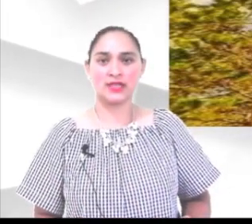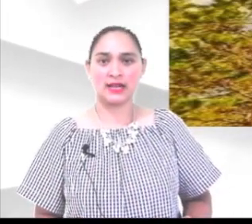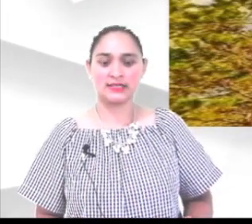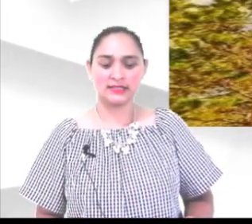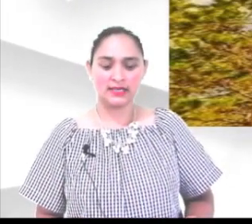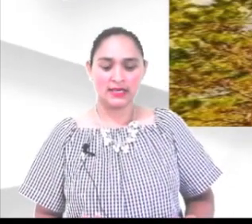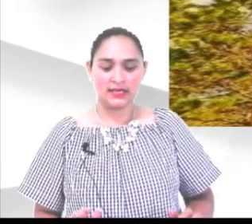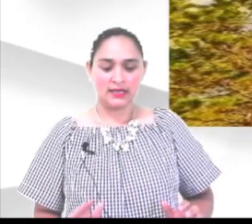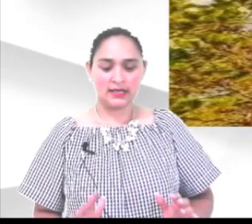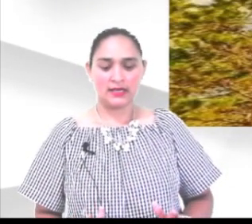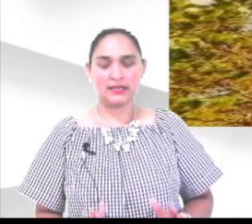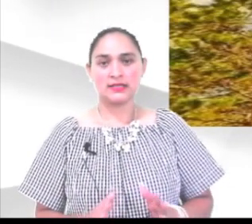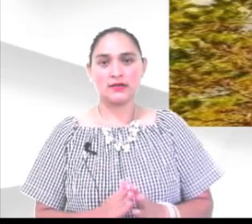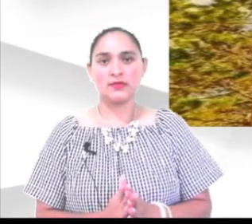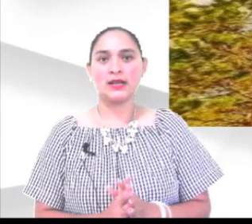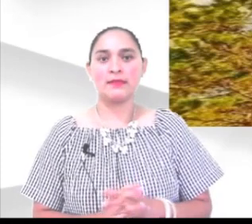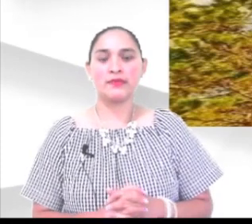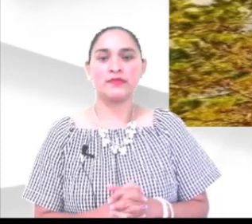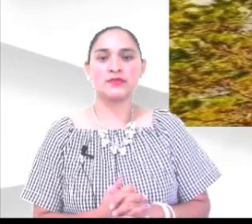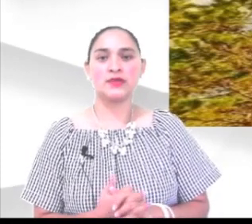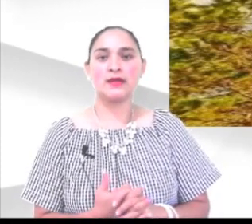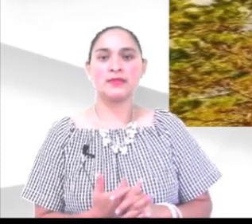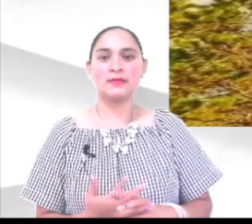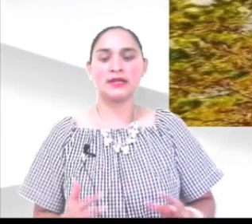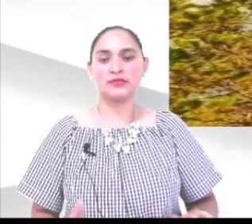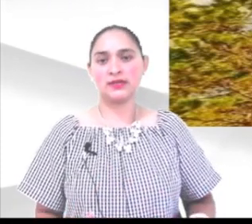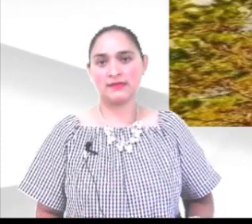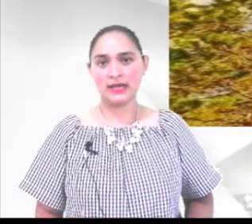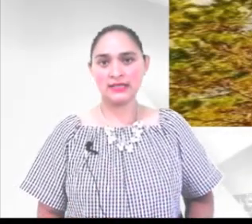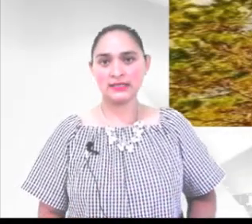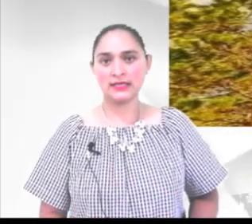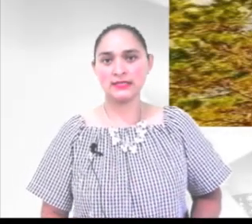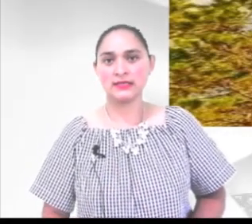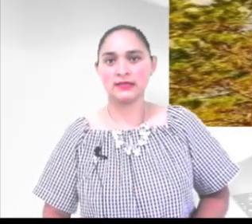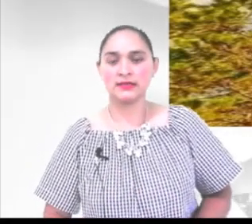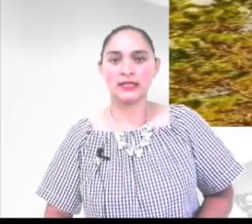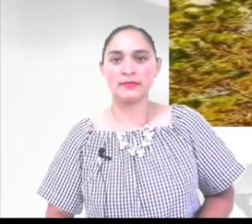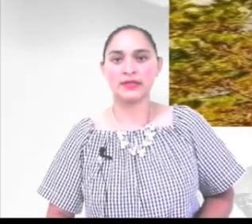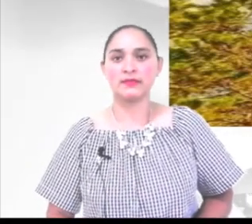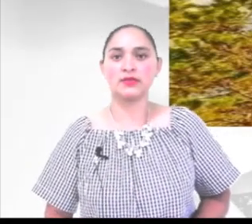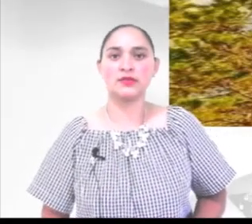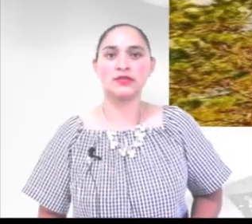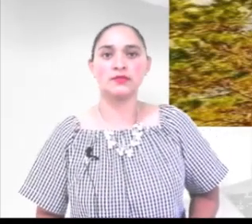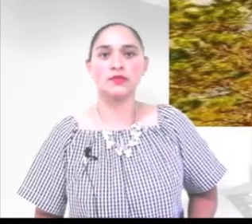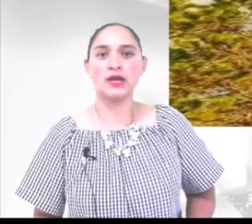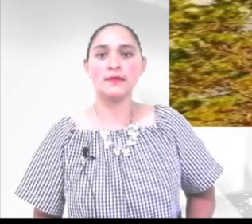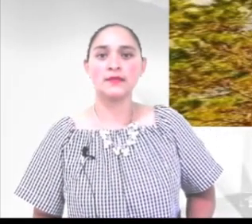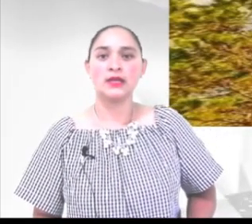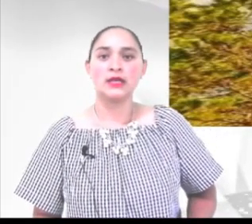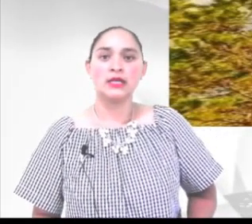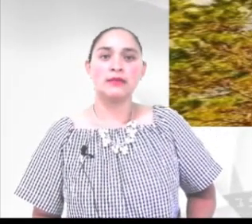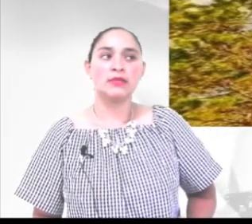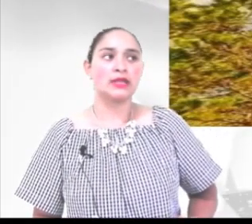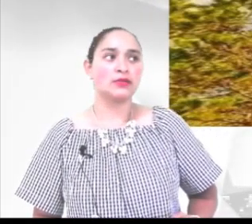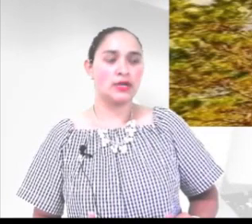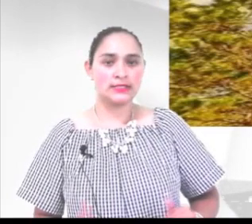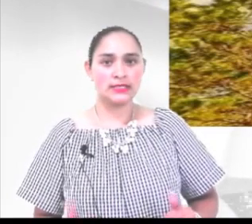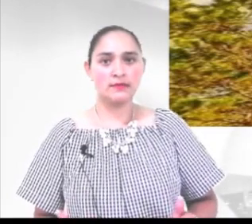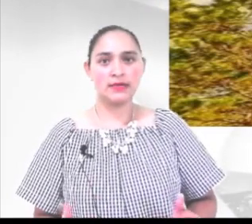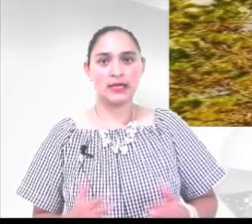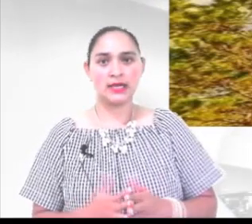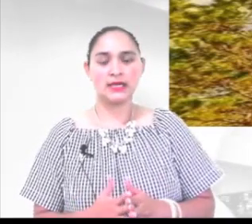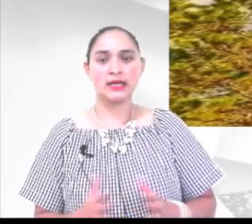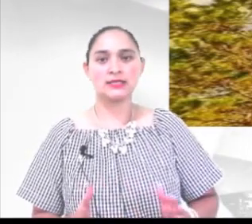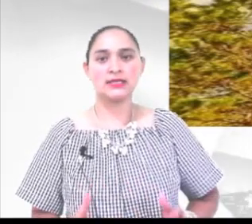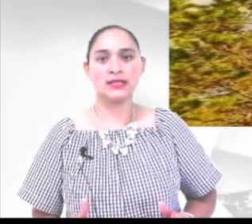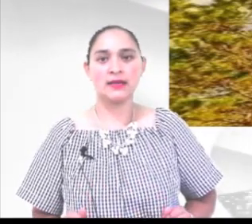Ciencias Sociales. Les saluda la profesora Vilma Anatolia Velázquez del departamento de Intibucá, invitándoles